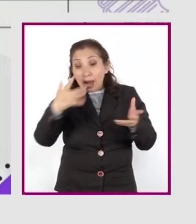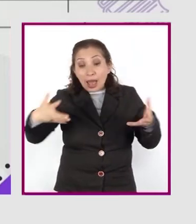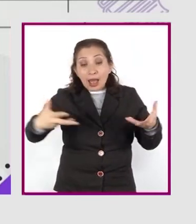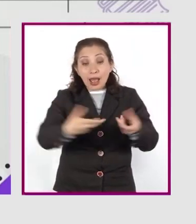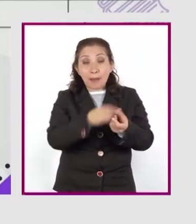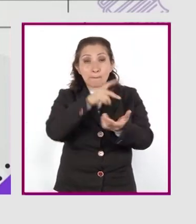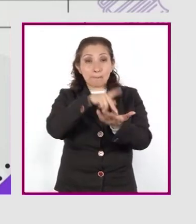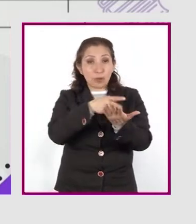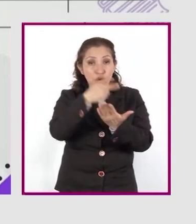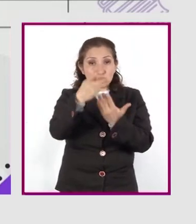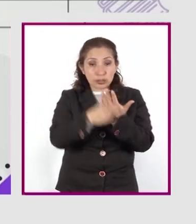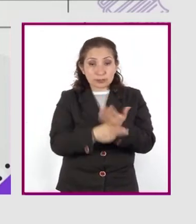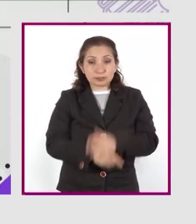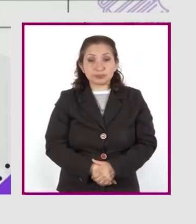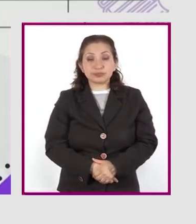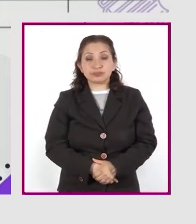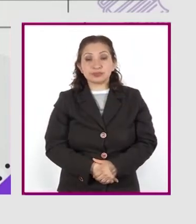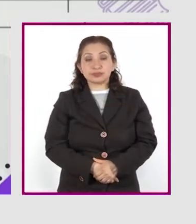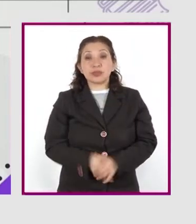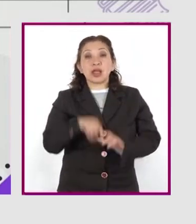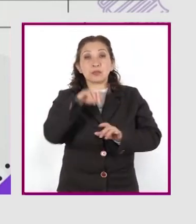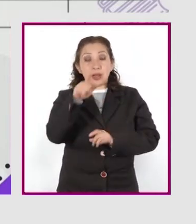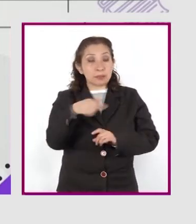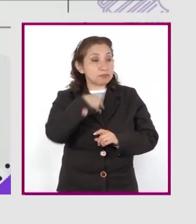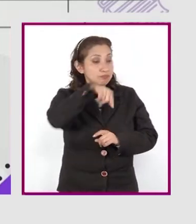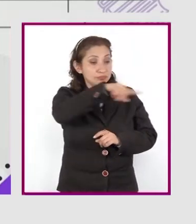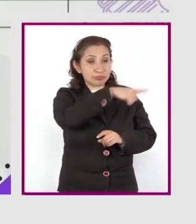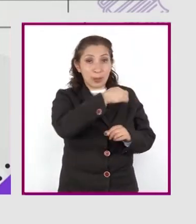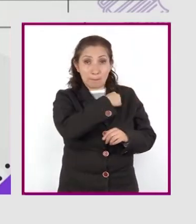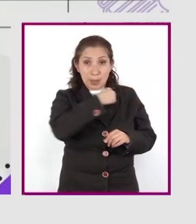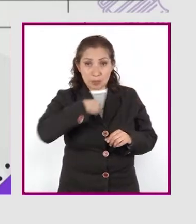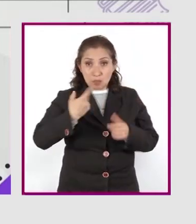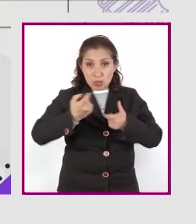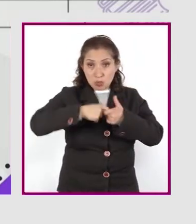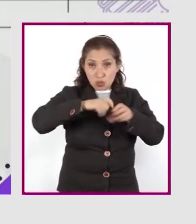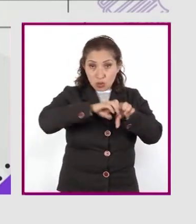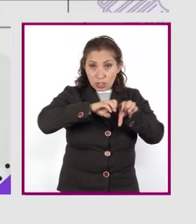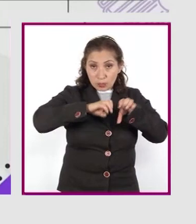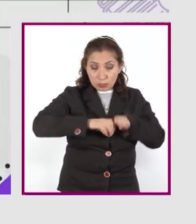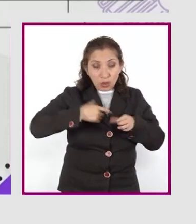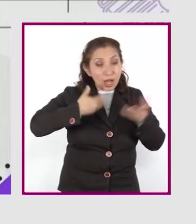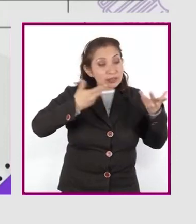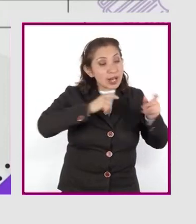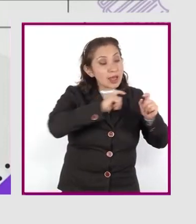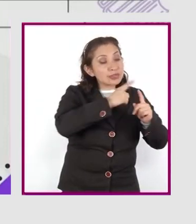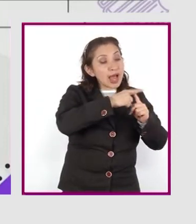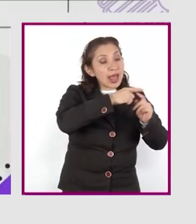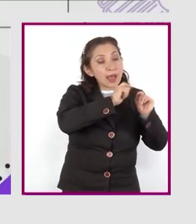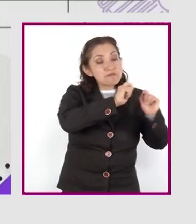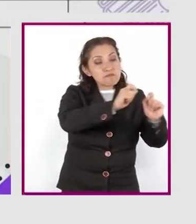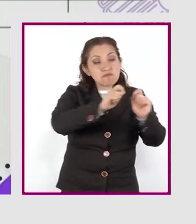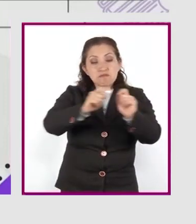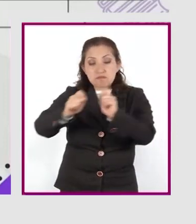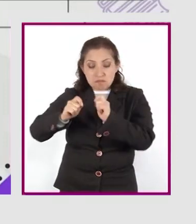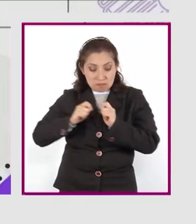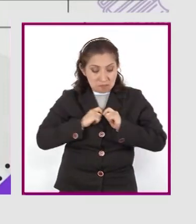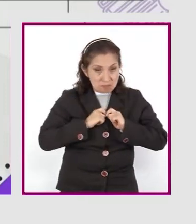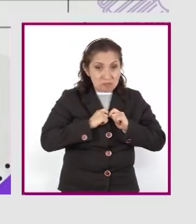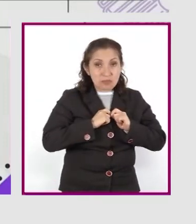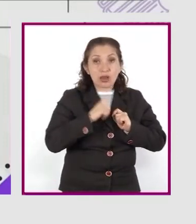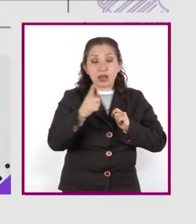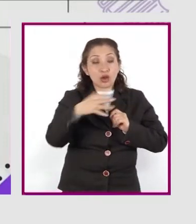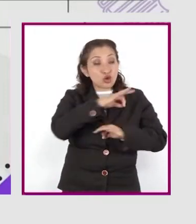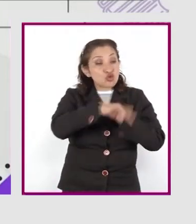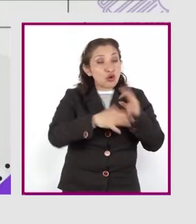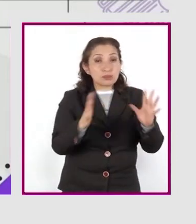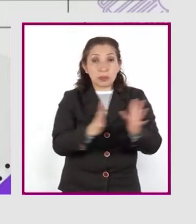al proyecto. Asignar tareas entre las y los participantes. En los proyectos es deseable la